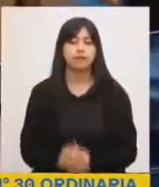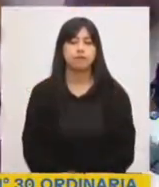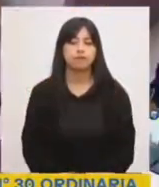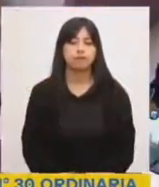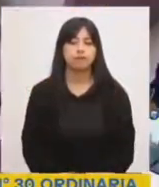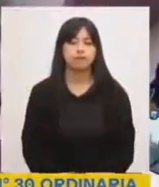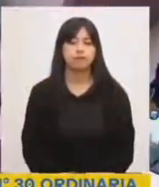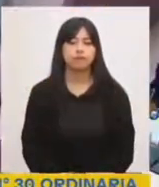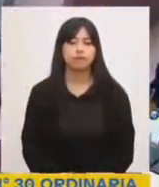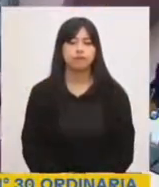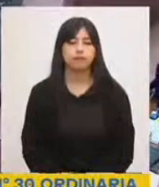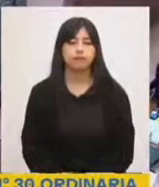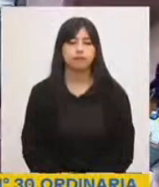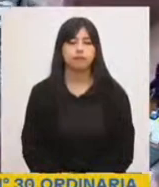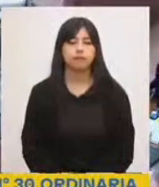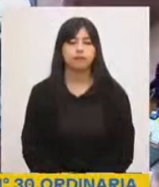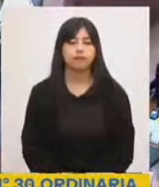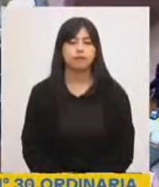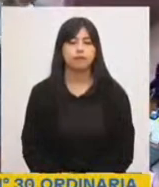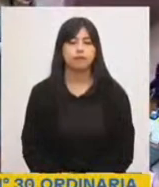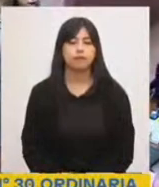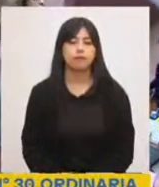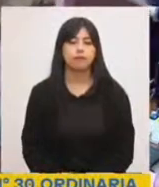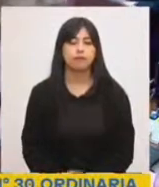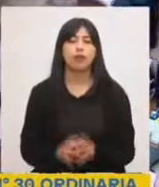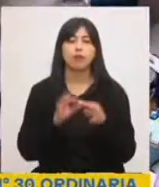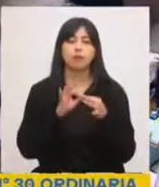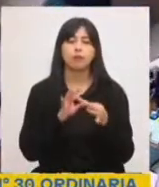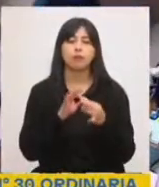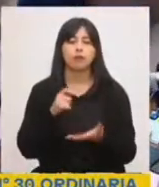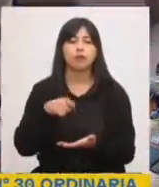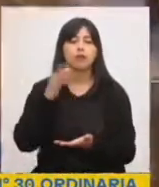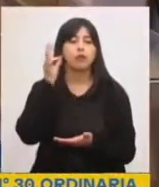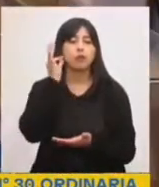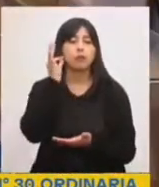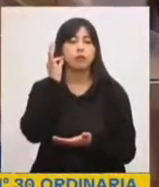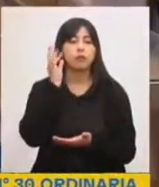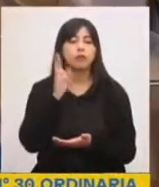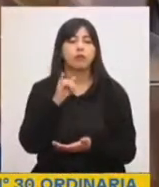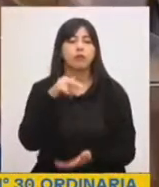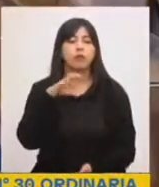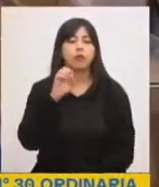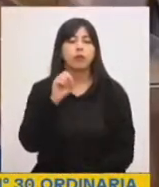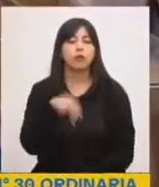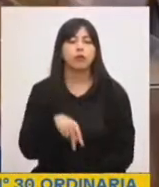Muchas gracias, senadora Jimena Rincón.